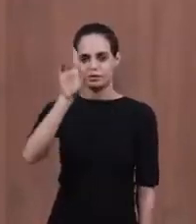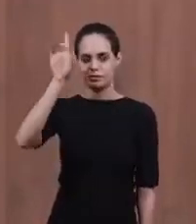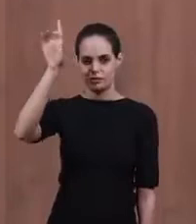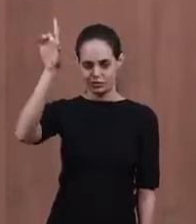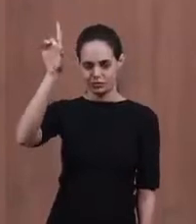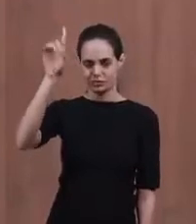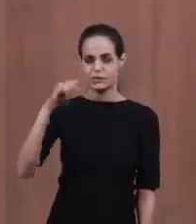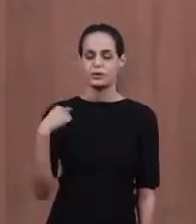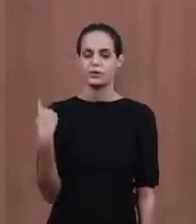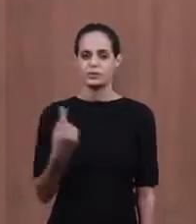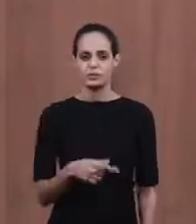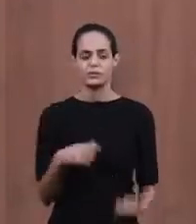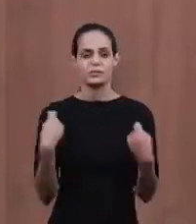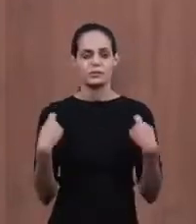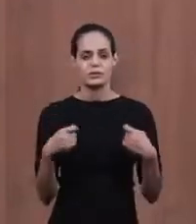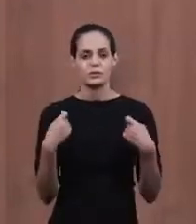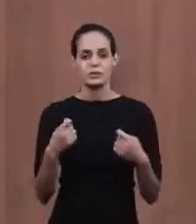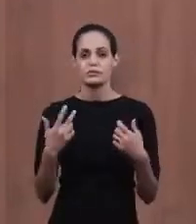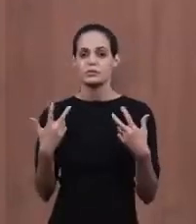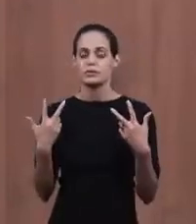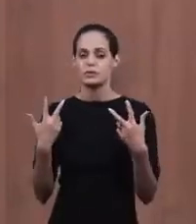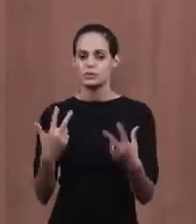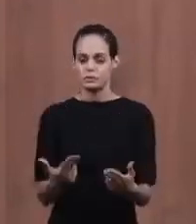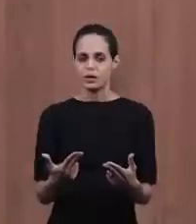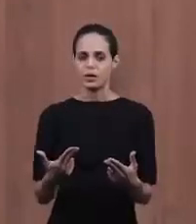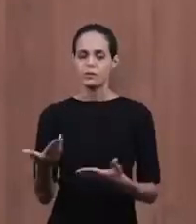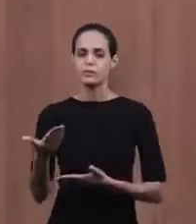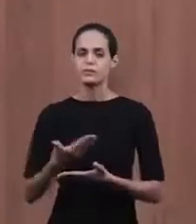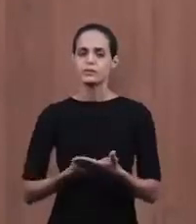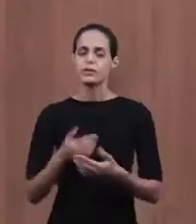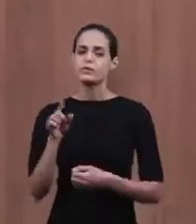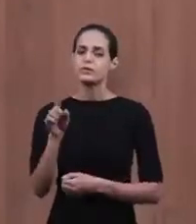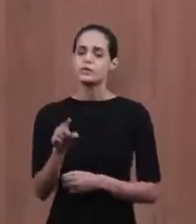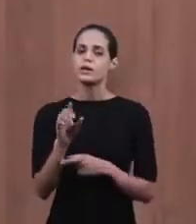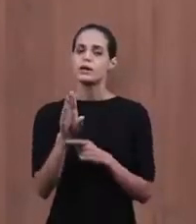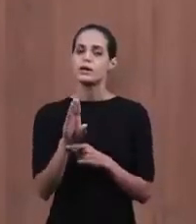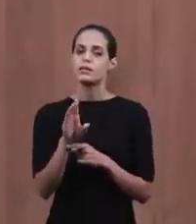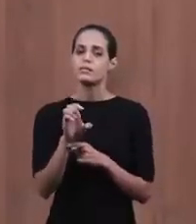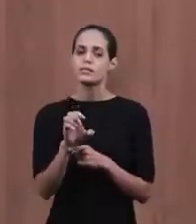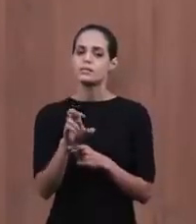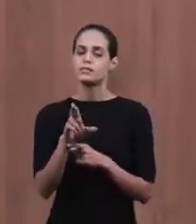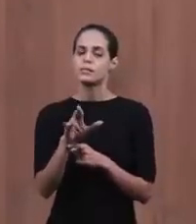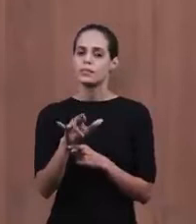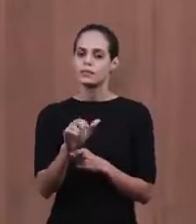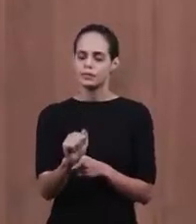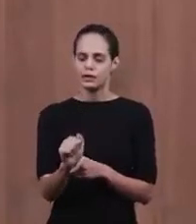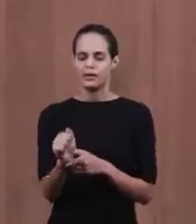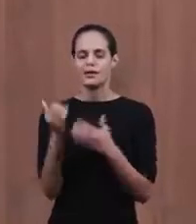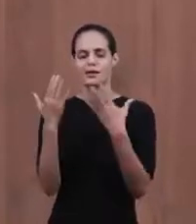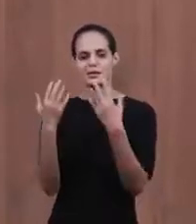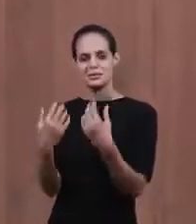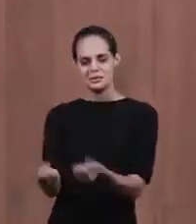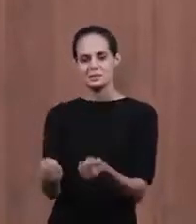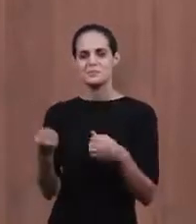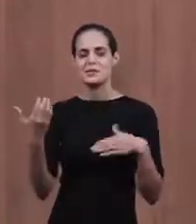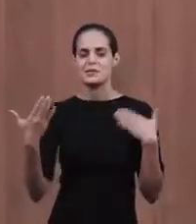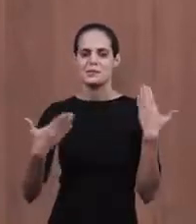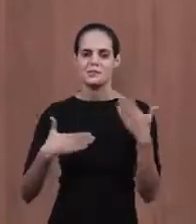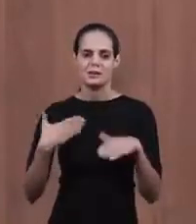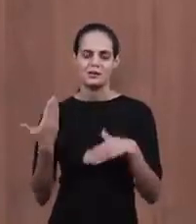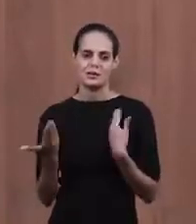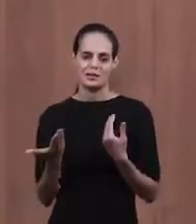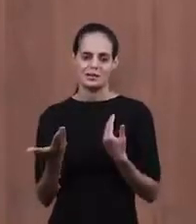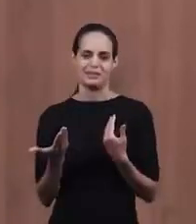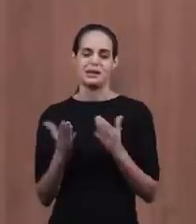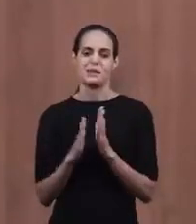Necesitamos ser como los hermanos de Berea. La primera cosa es recibir con alegría la